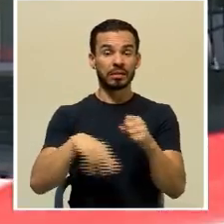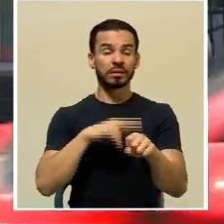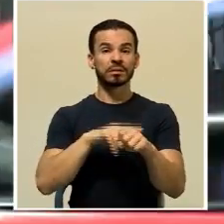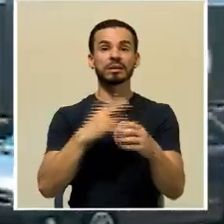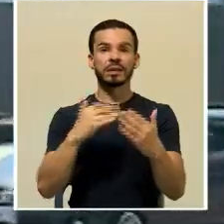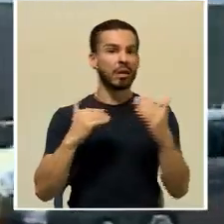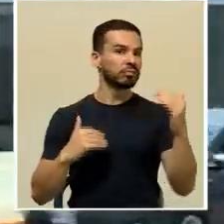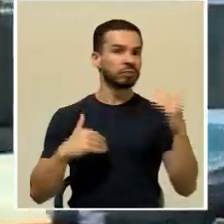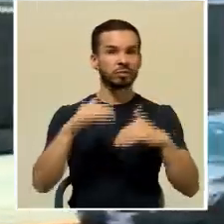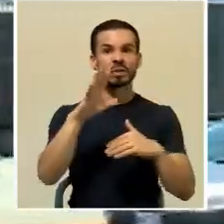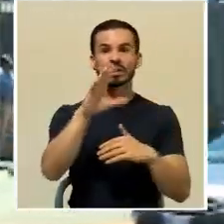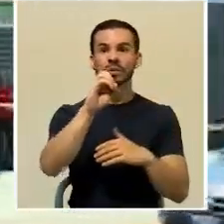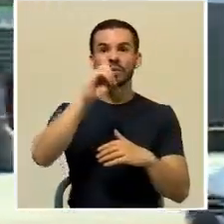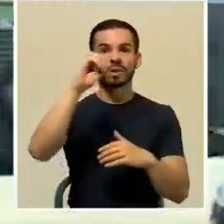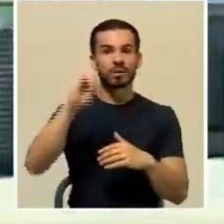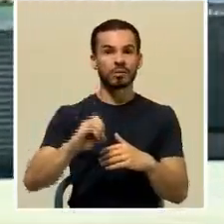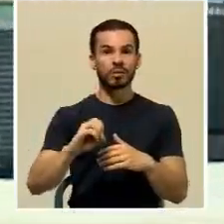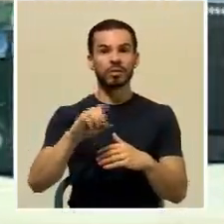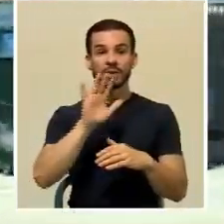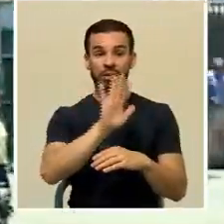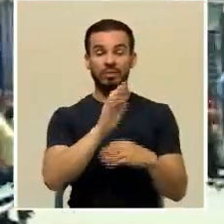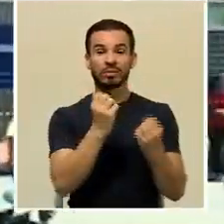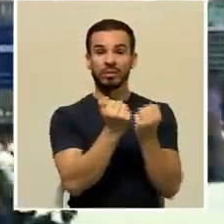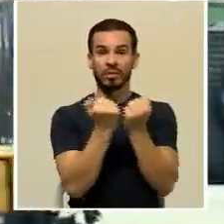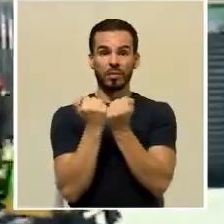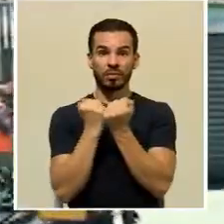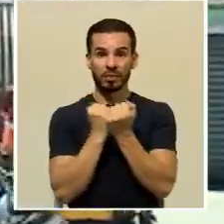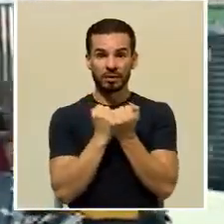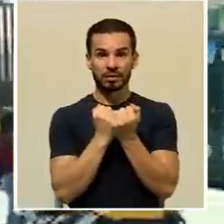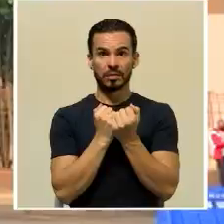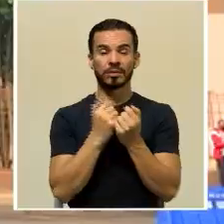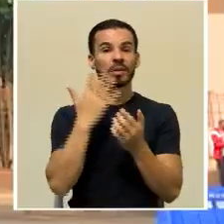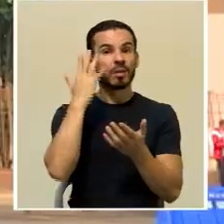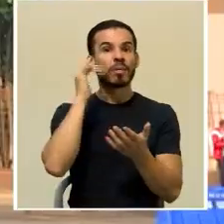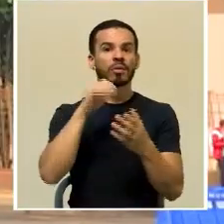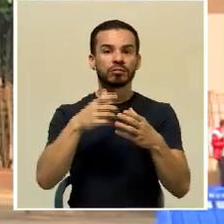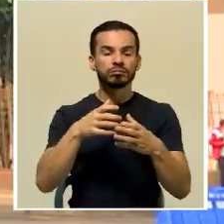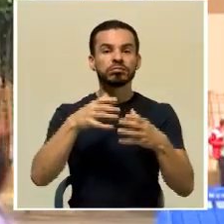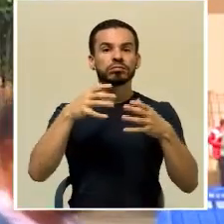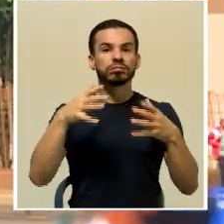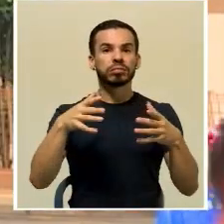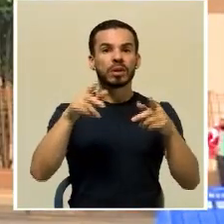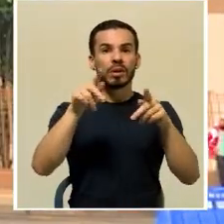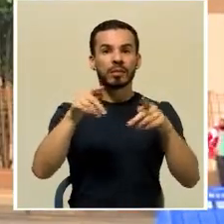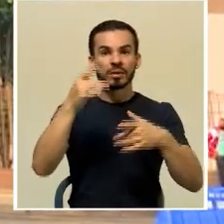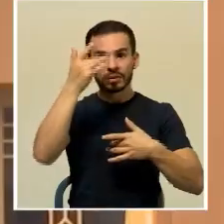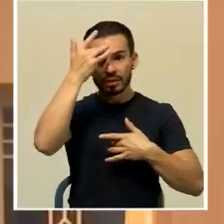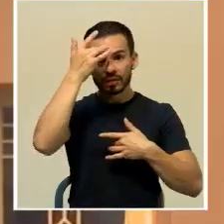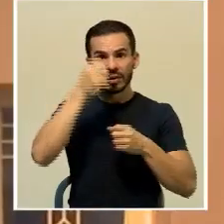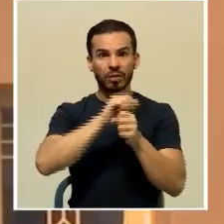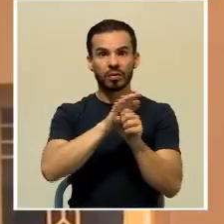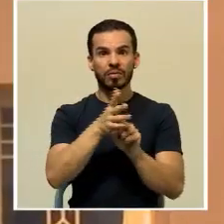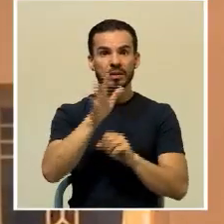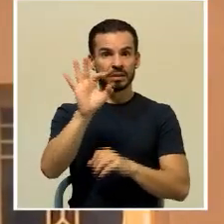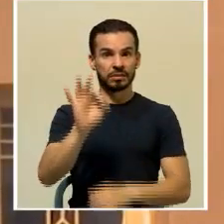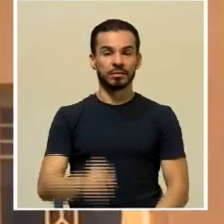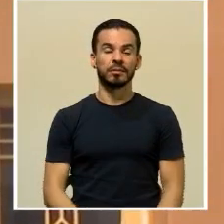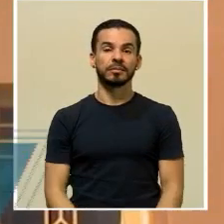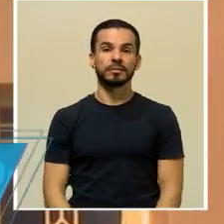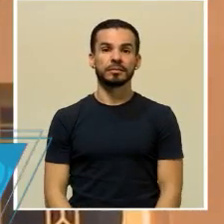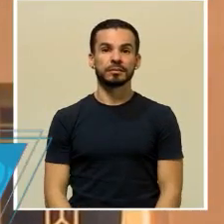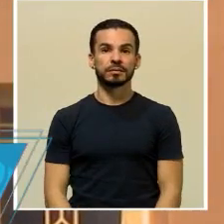ya superaron el 50% de su ocupación, debido al aumento de personas contagiadas por el